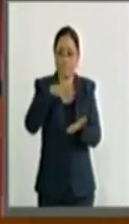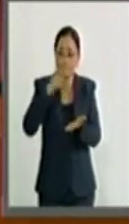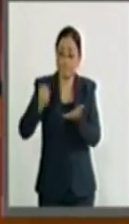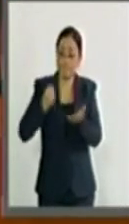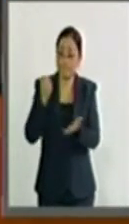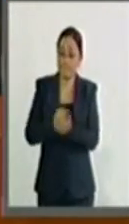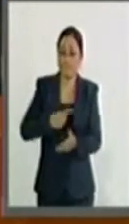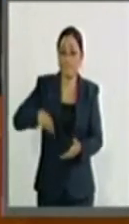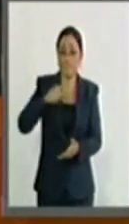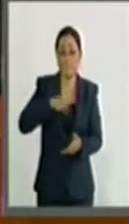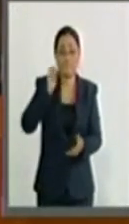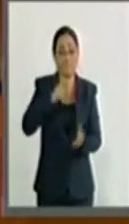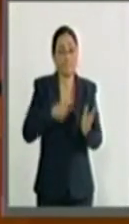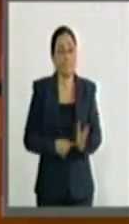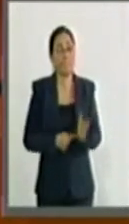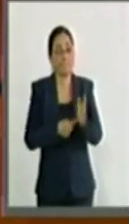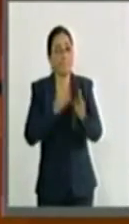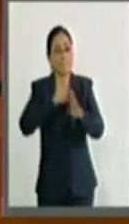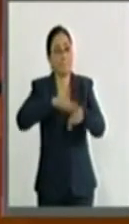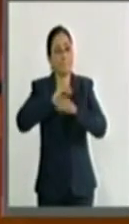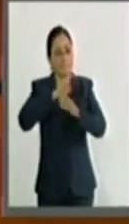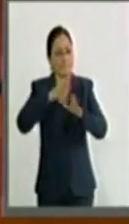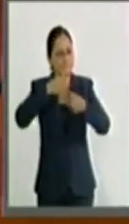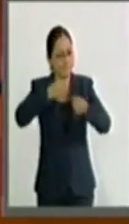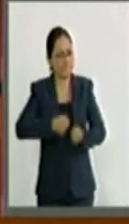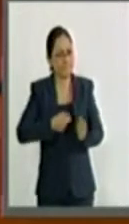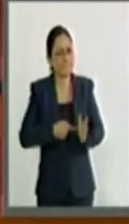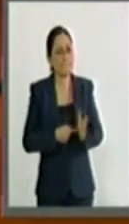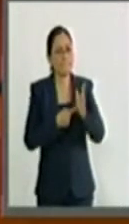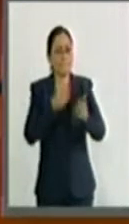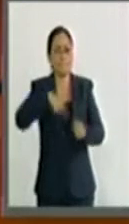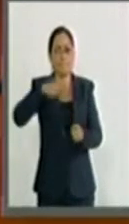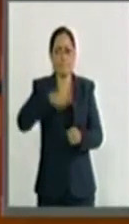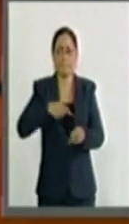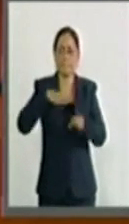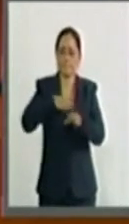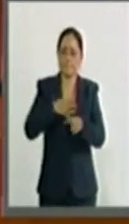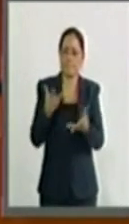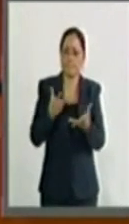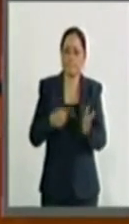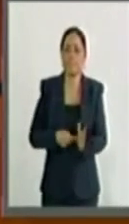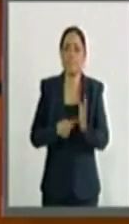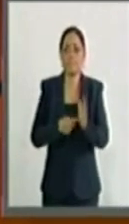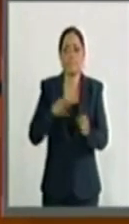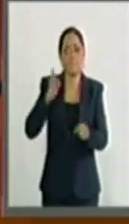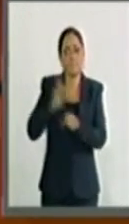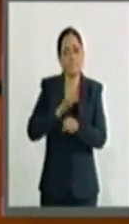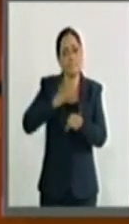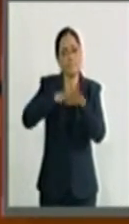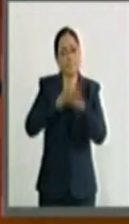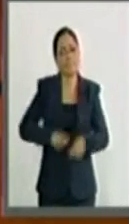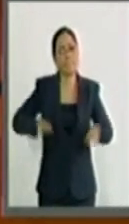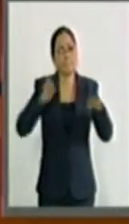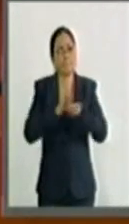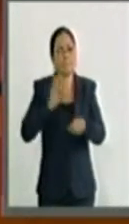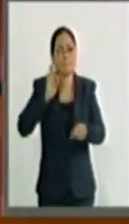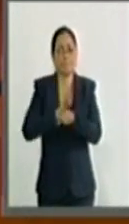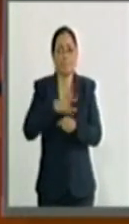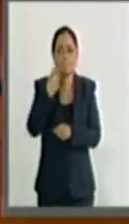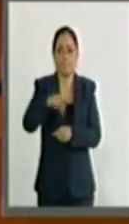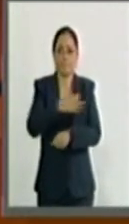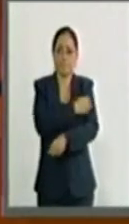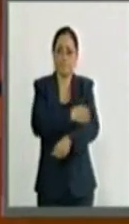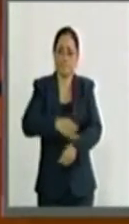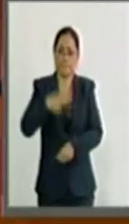certidumbre a los mercados financieros y productivos y protege sin duda la economía de las familias